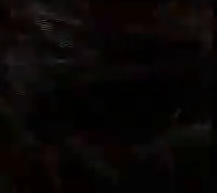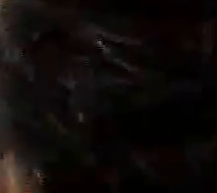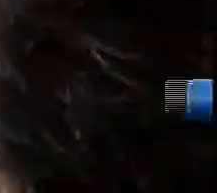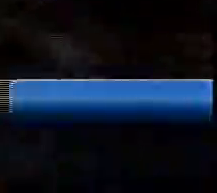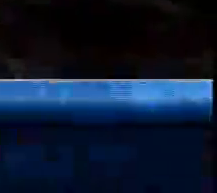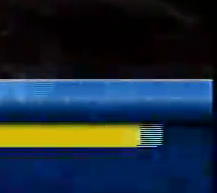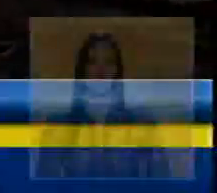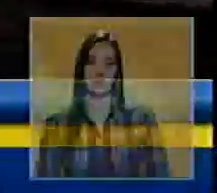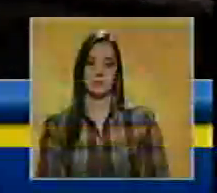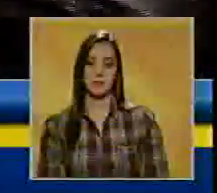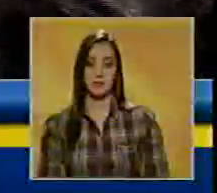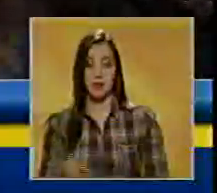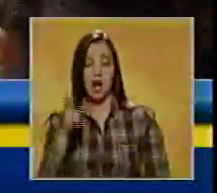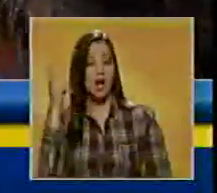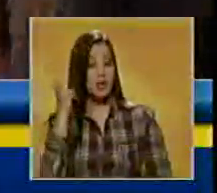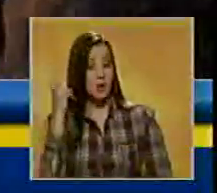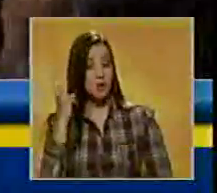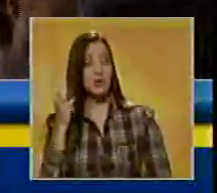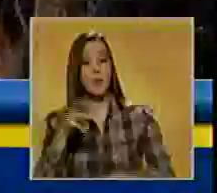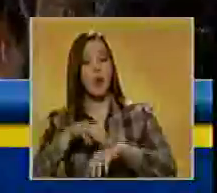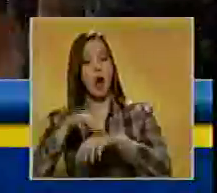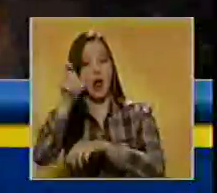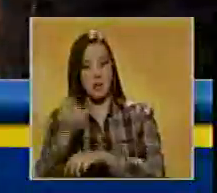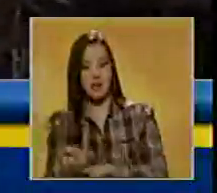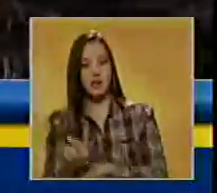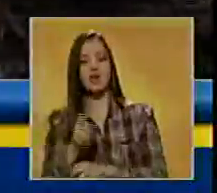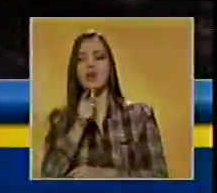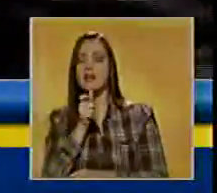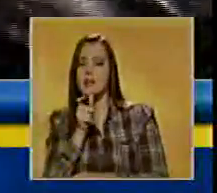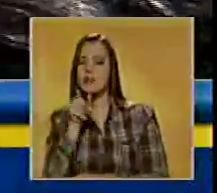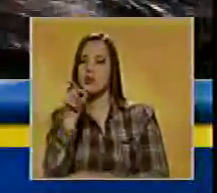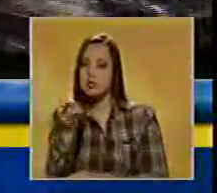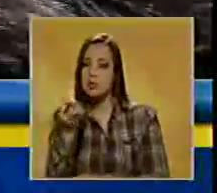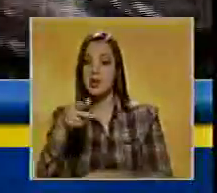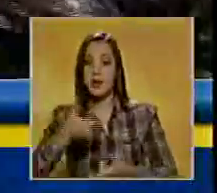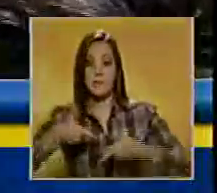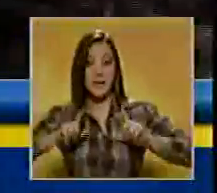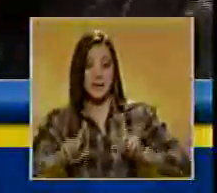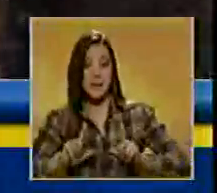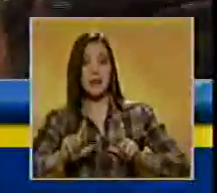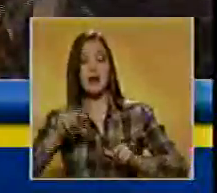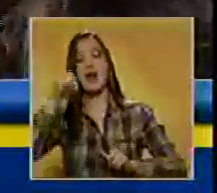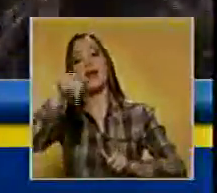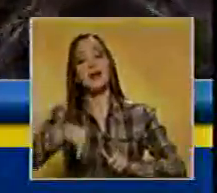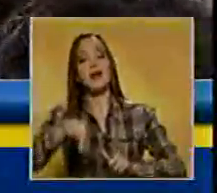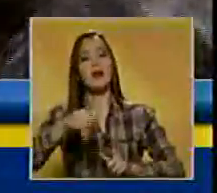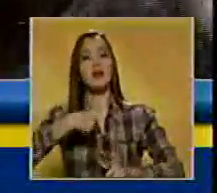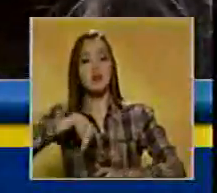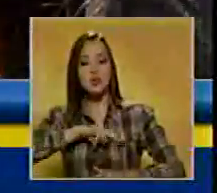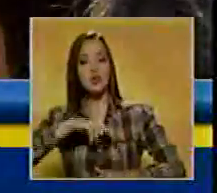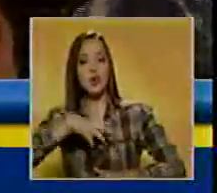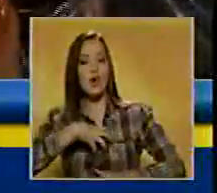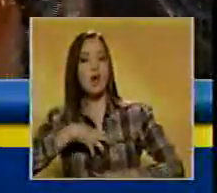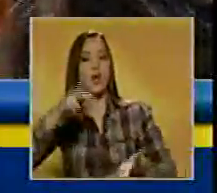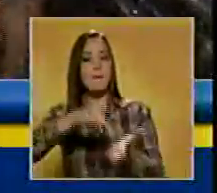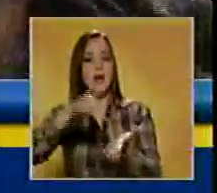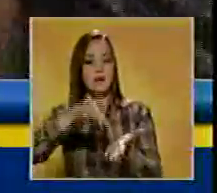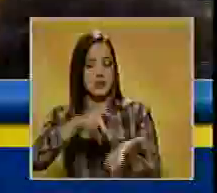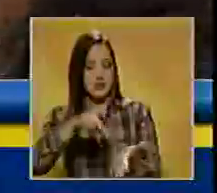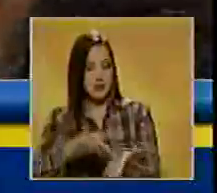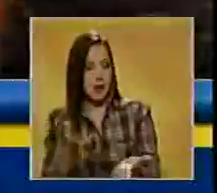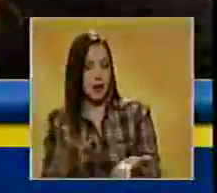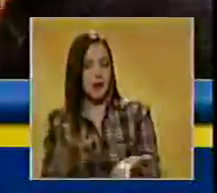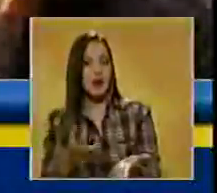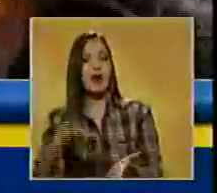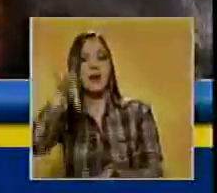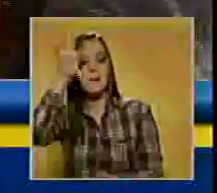no van a ser un mecanismo de desigualdad, porque la desigualdad son los liceos hoy por hoy. Entonces tener ese entendimiento y para poder ampliar la oferta educativa, entender que no se